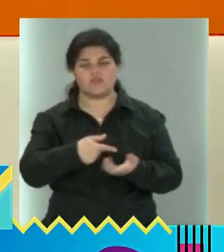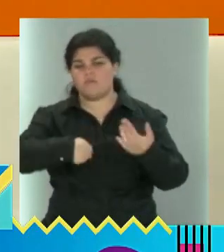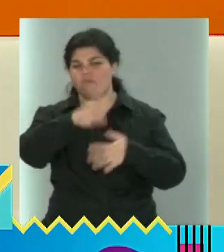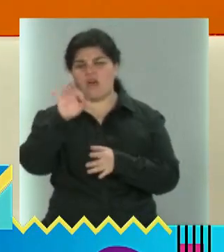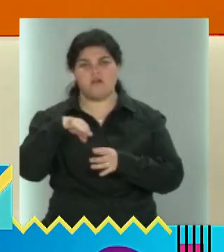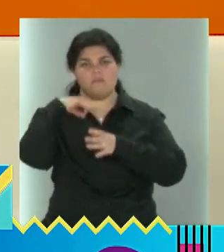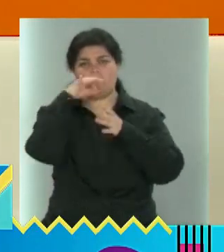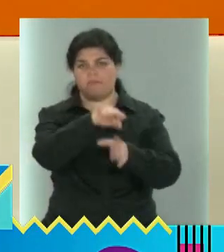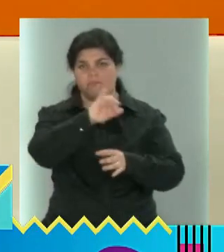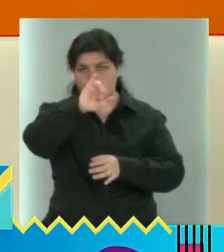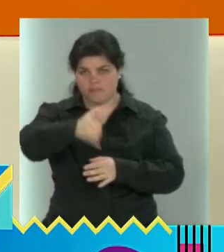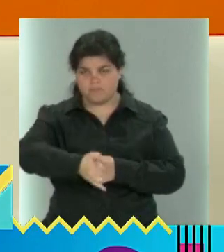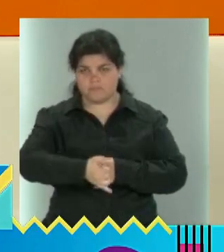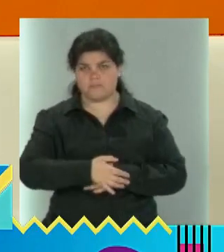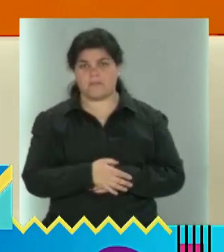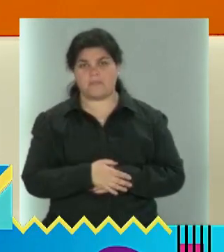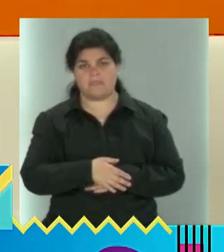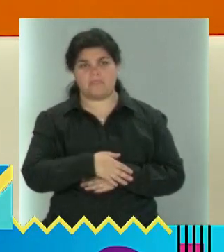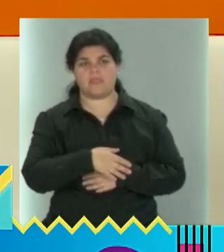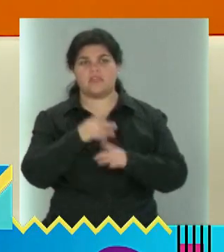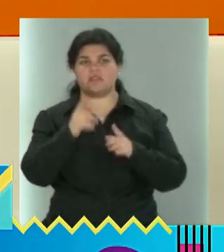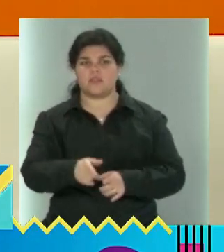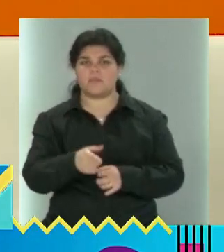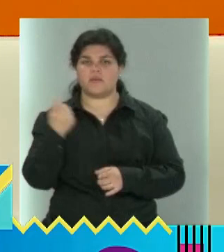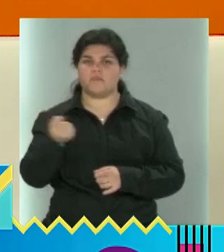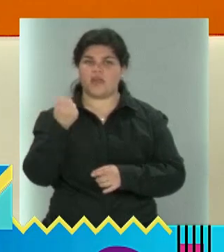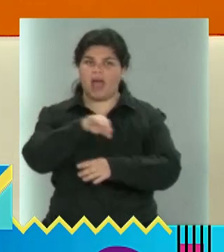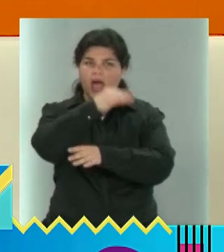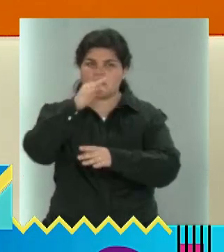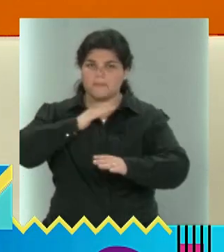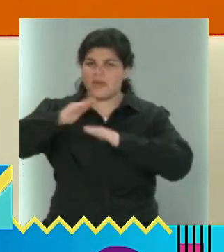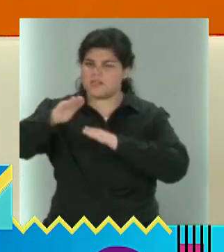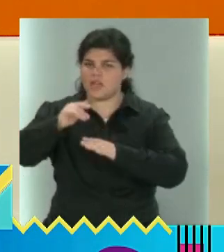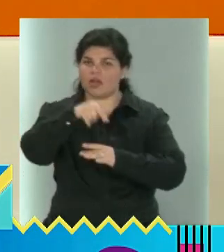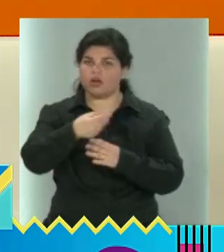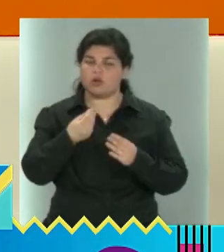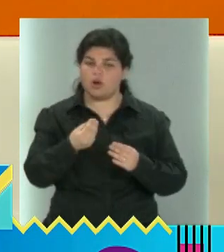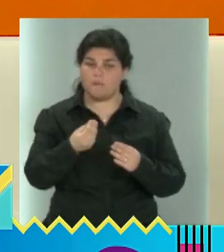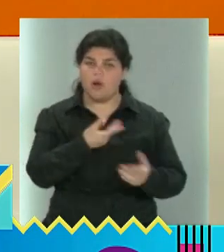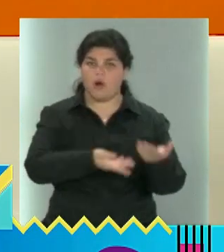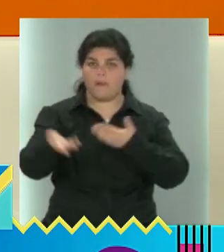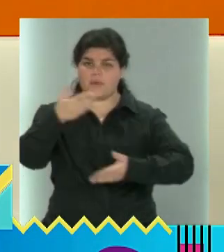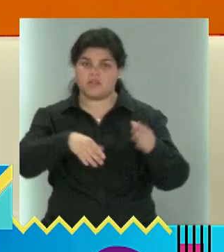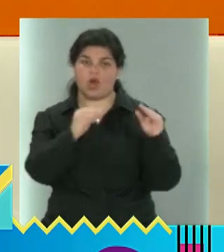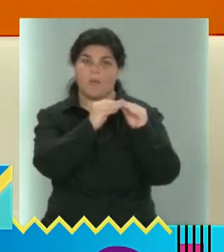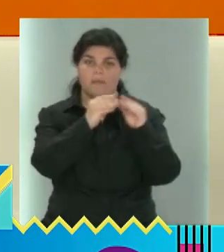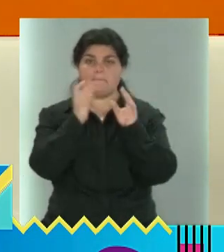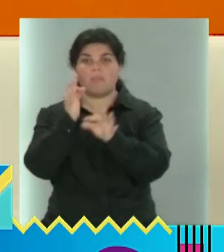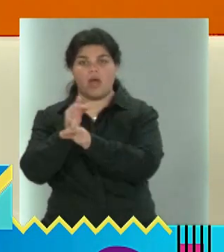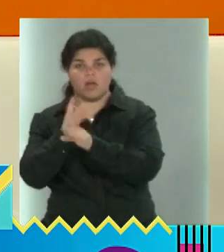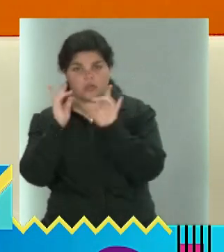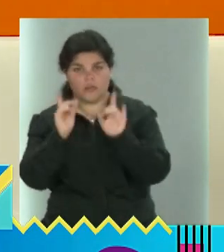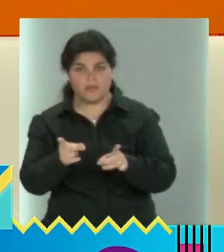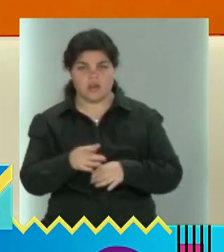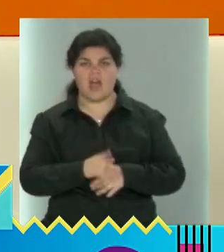cosa. Y a compartir. En las artes marciales aprendes no solo de tu maestro, sino de todos tus compañeros, porque te encontrás con gente que no tiene nada que ver a